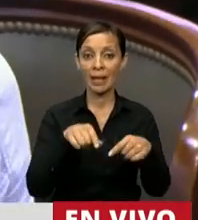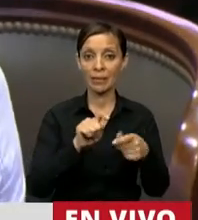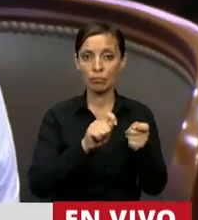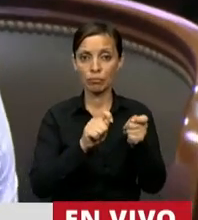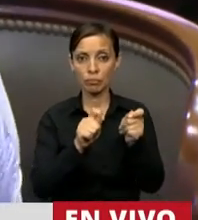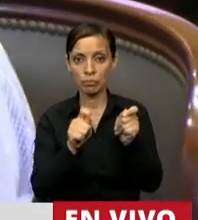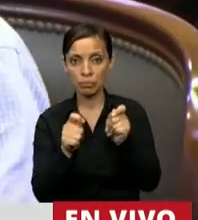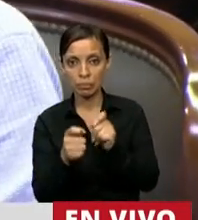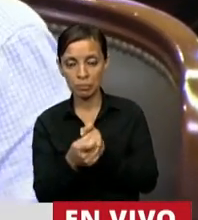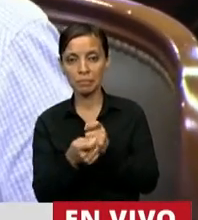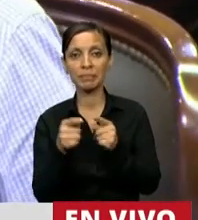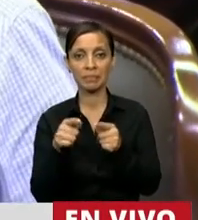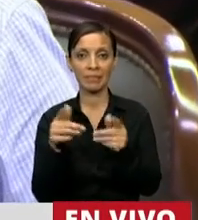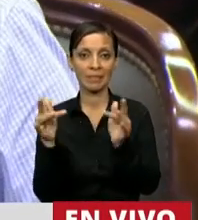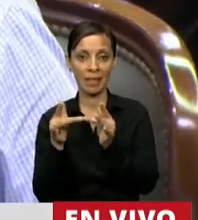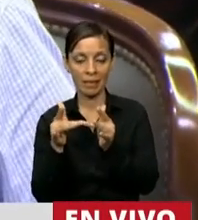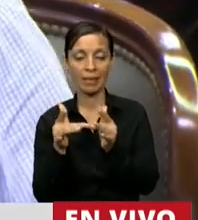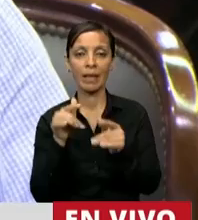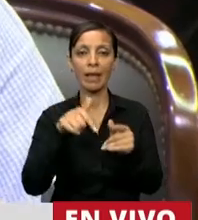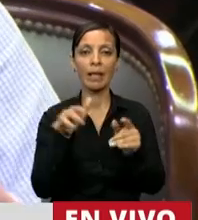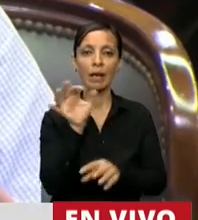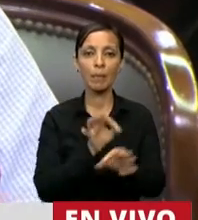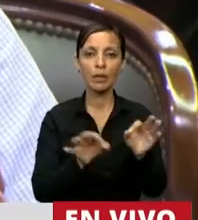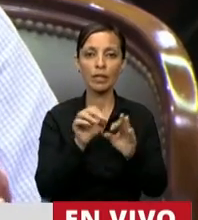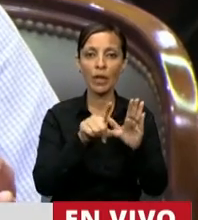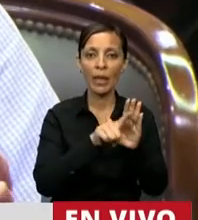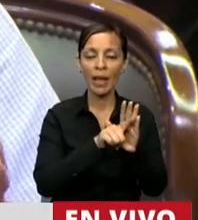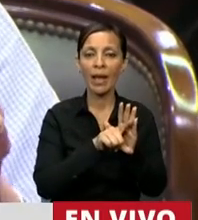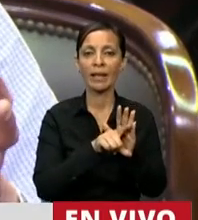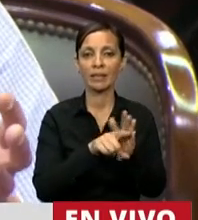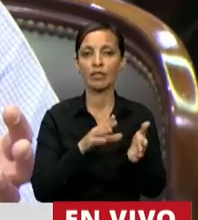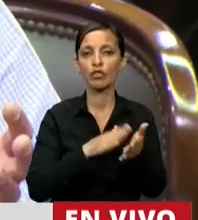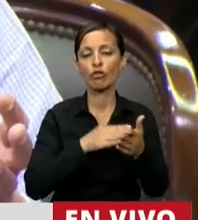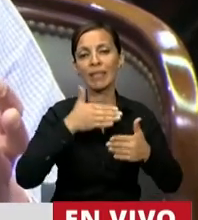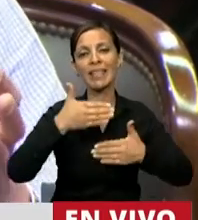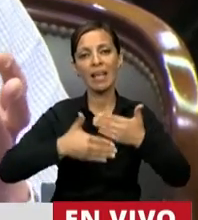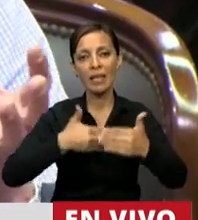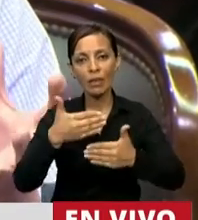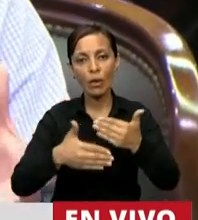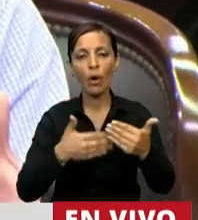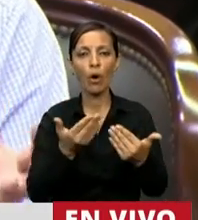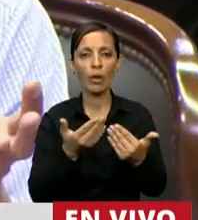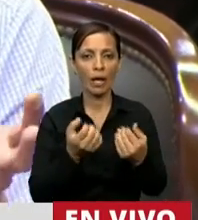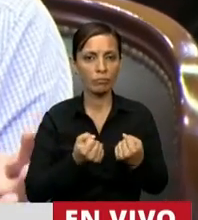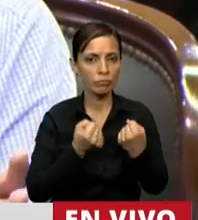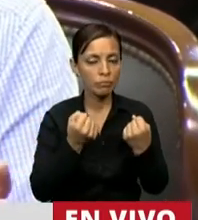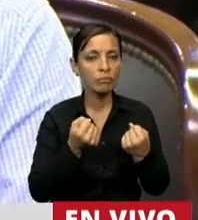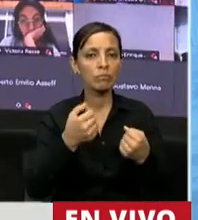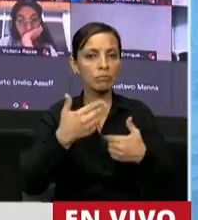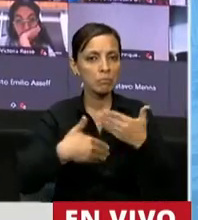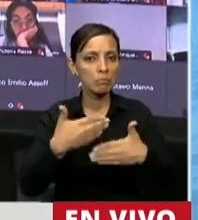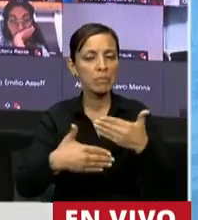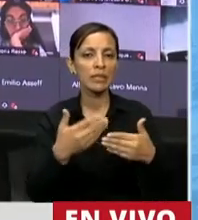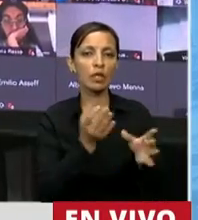donde este proyecto de ley, lo que hace a la discusión de trayectorias, el fortalecimiento de